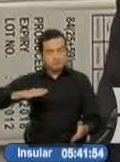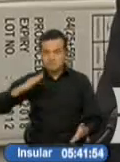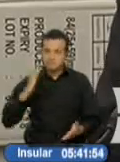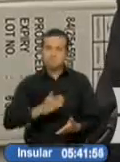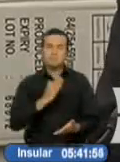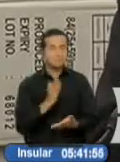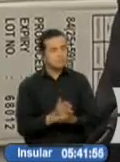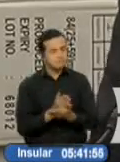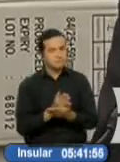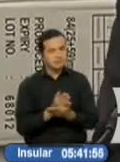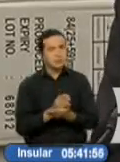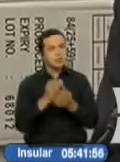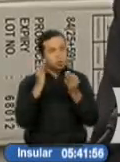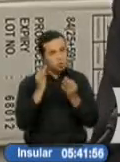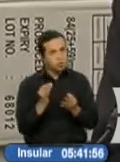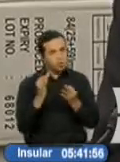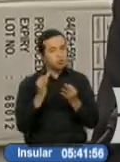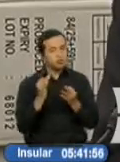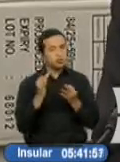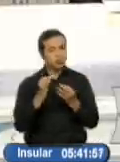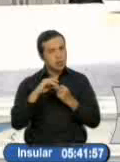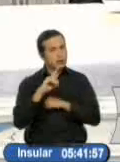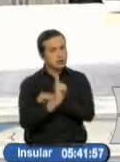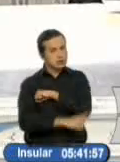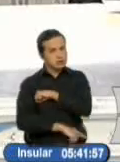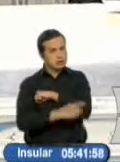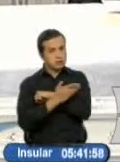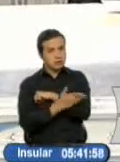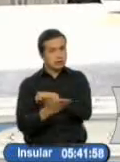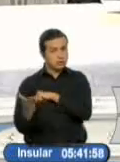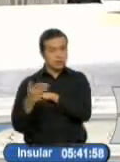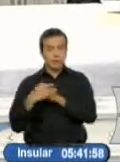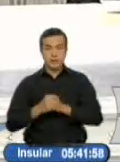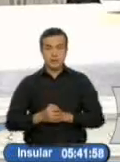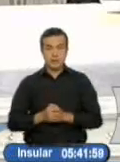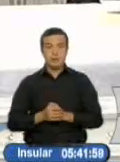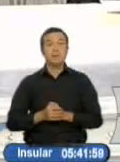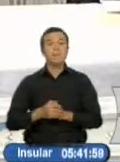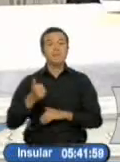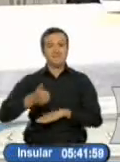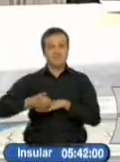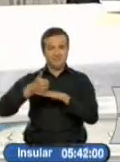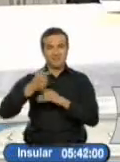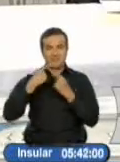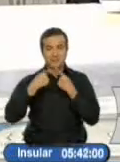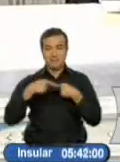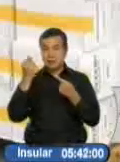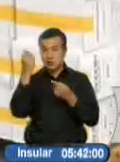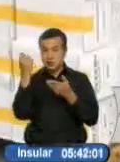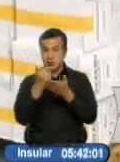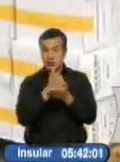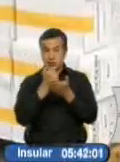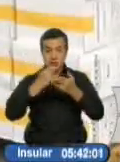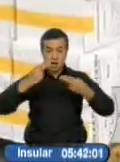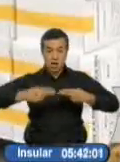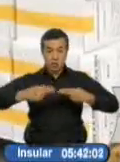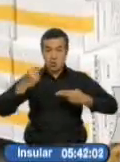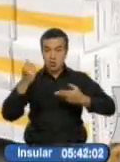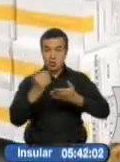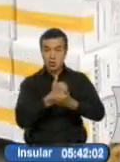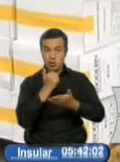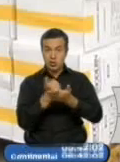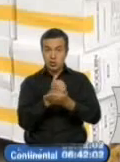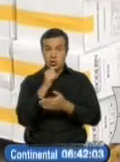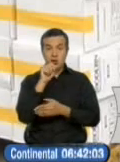de realizar estos actos ilegales. Andino resaltó que la recaudación por importaciones aduaneras se incrementó durante